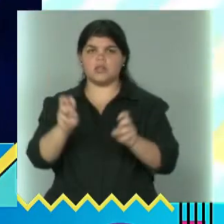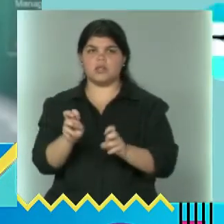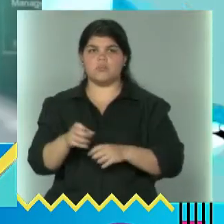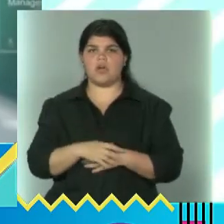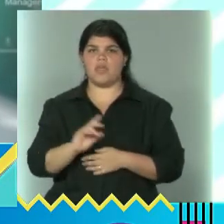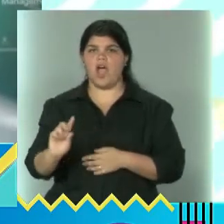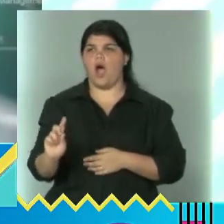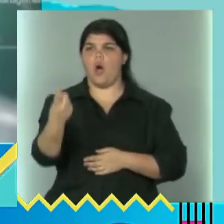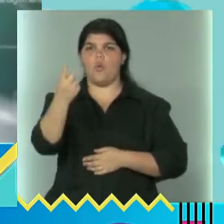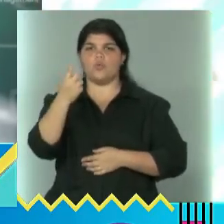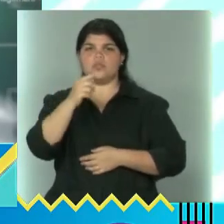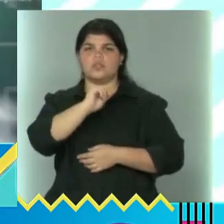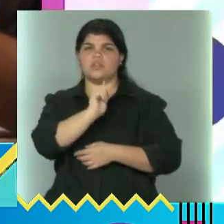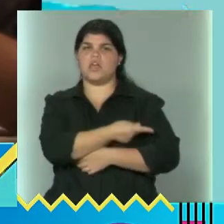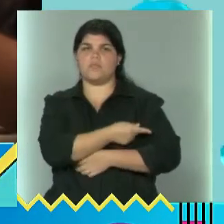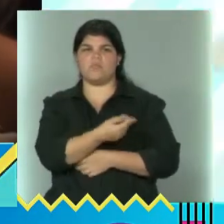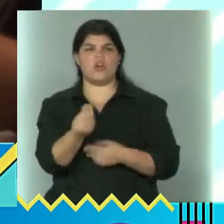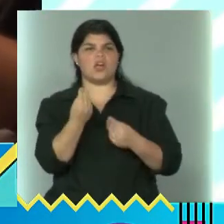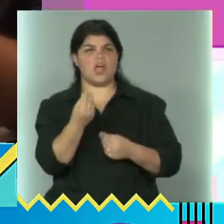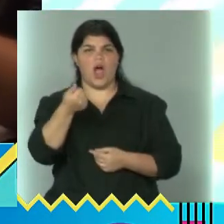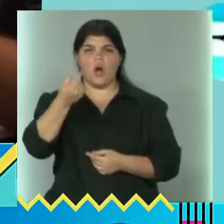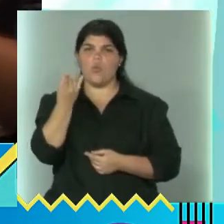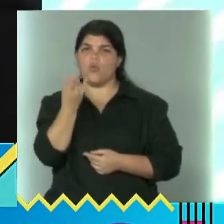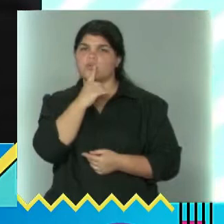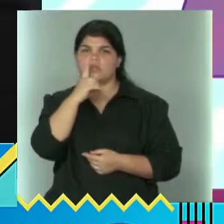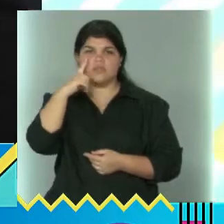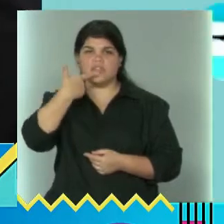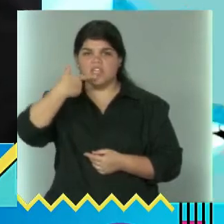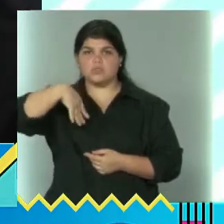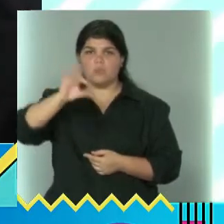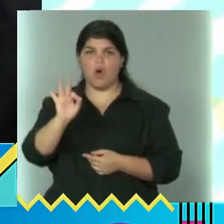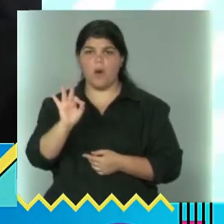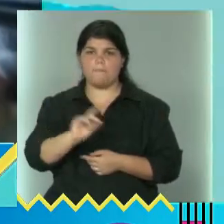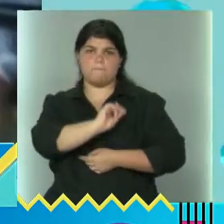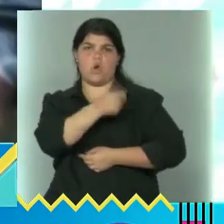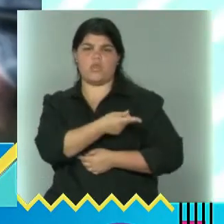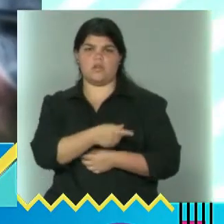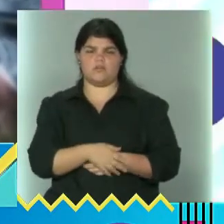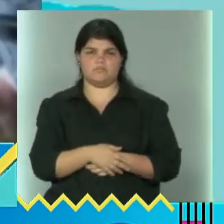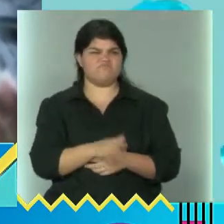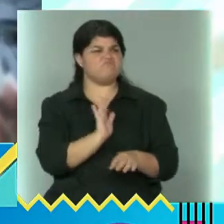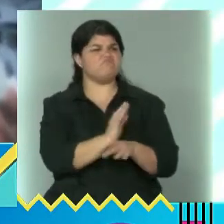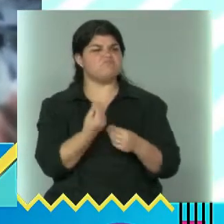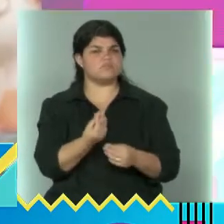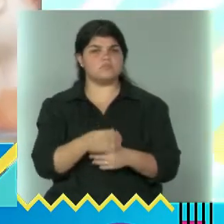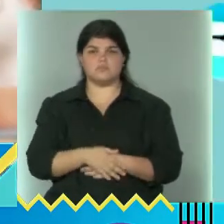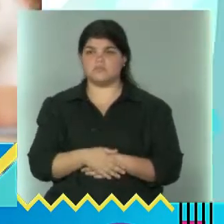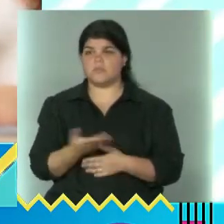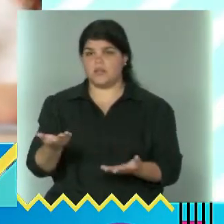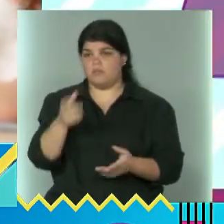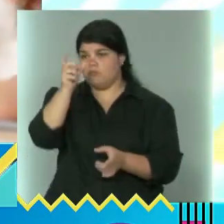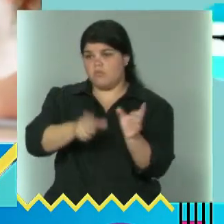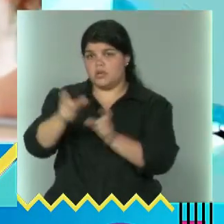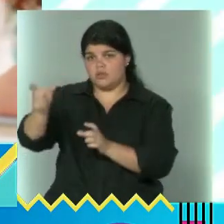poder. Entonces, una persona que va llegando a un cierto nivel organizativo, de repente no cuenta